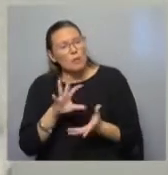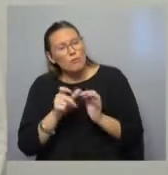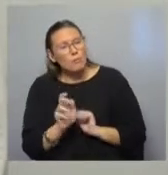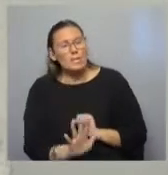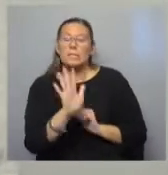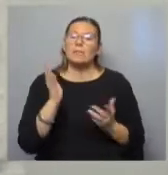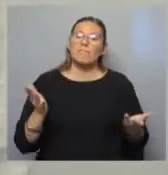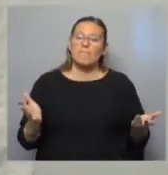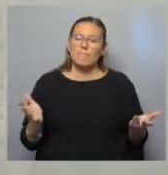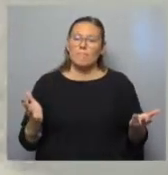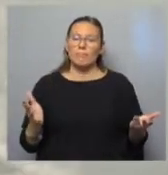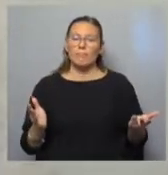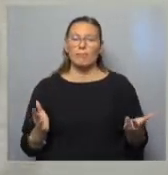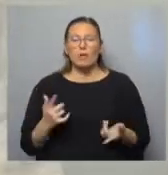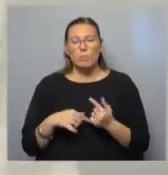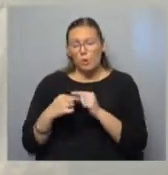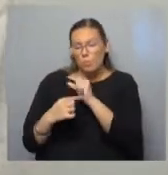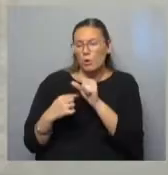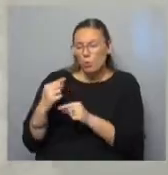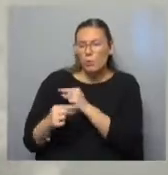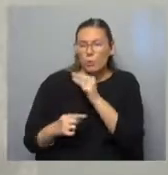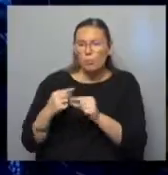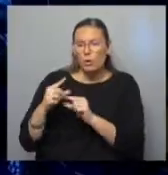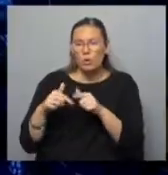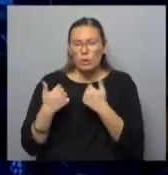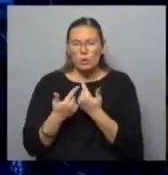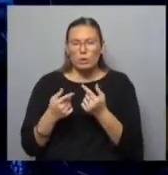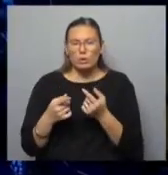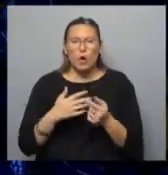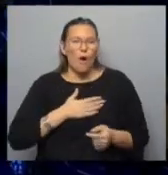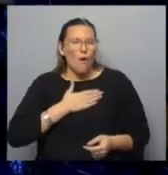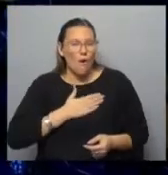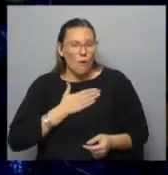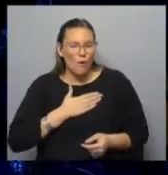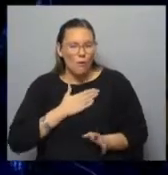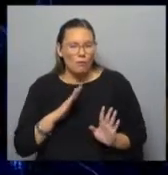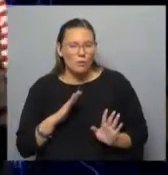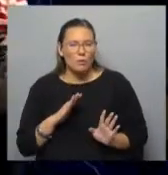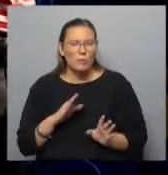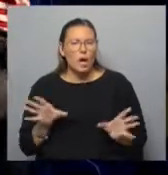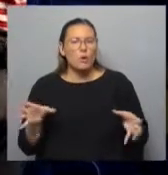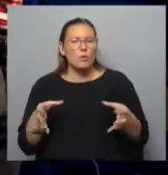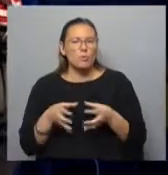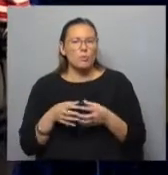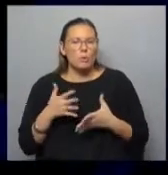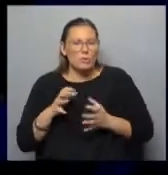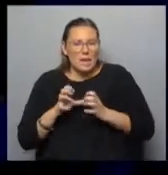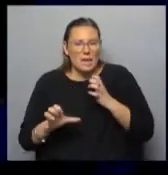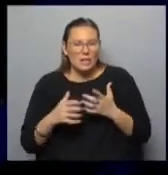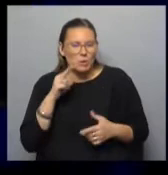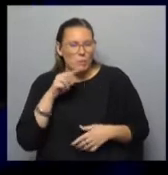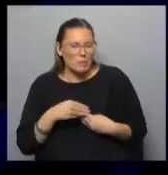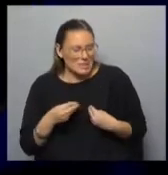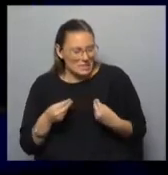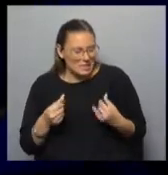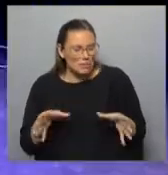manera. Pero de a poquito han ido, nosotros estamos como muy conformes, hay algo que colectivo, una energía, una mirada, una